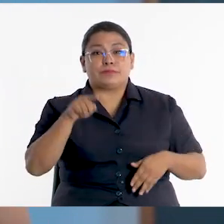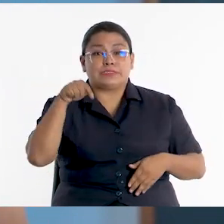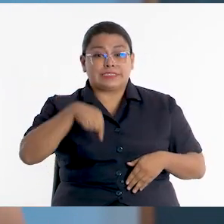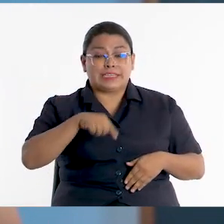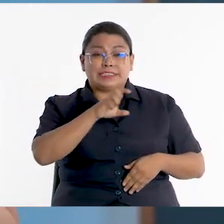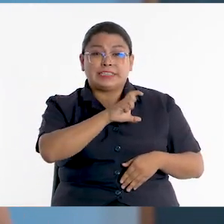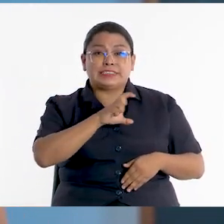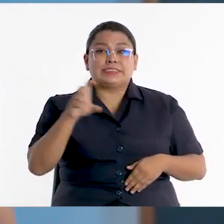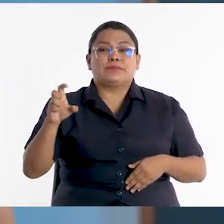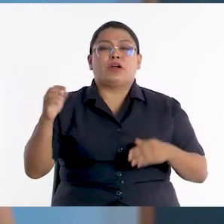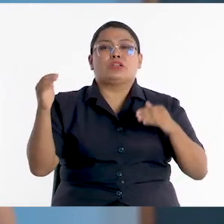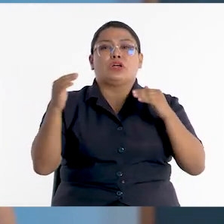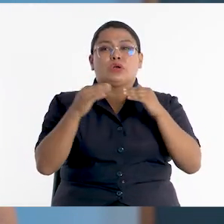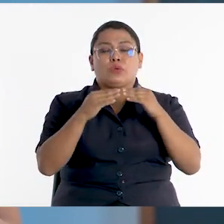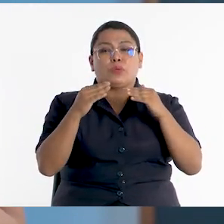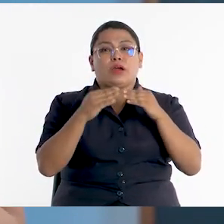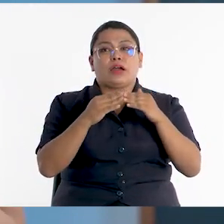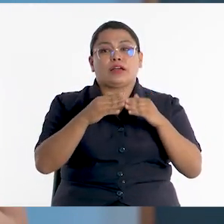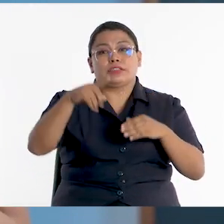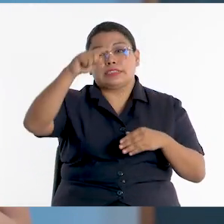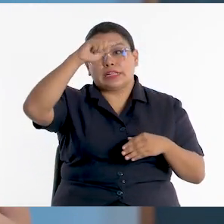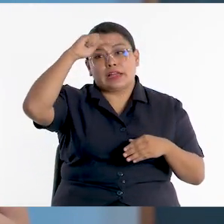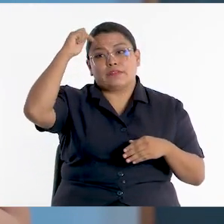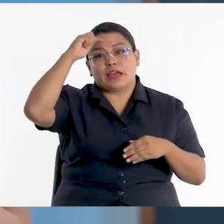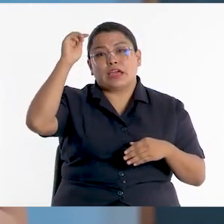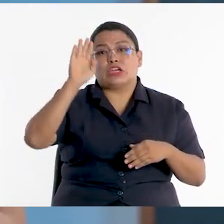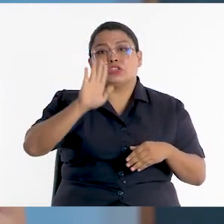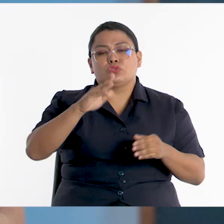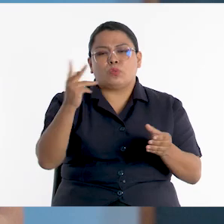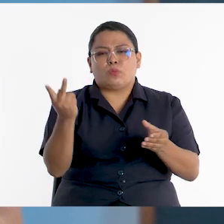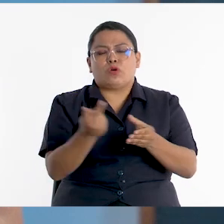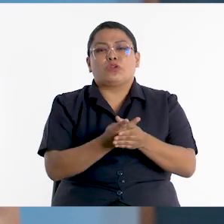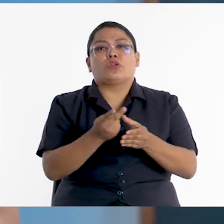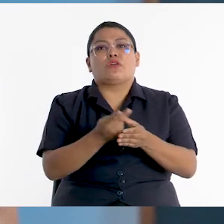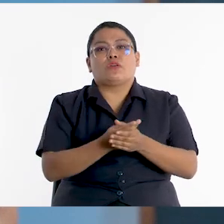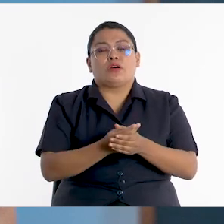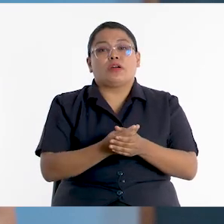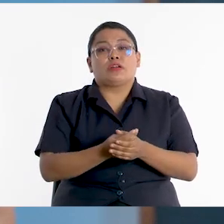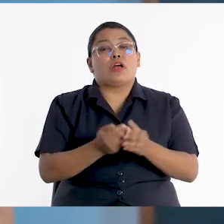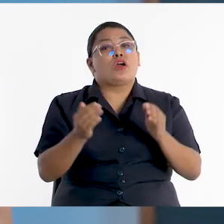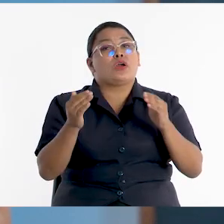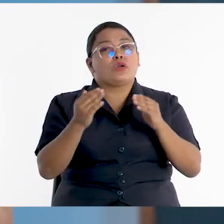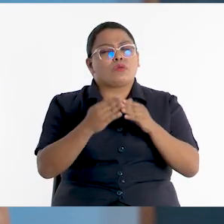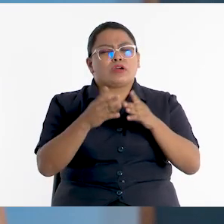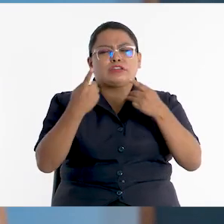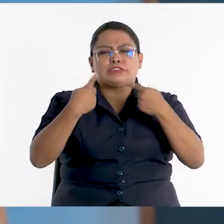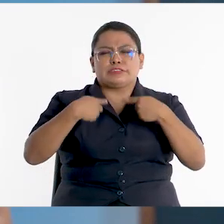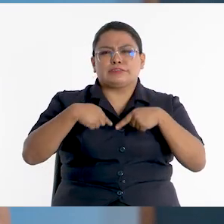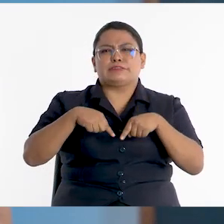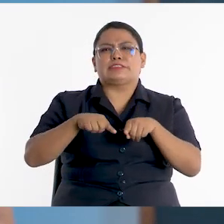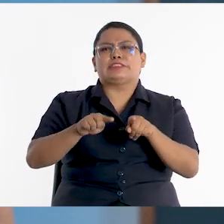las actividades de esta semana, también trabajen en su portafolio